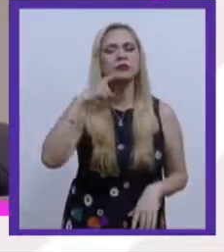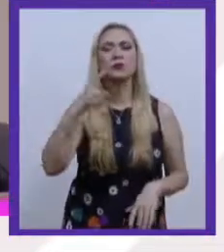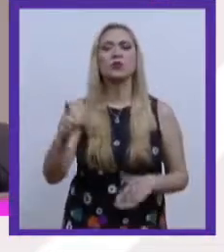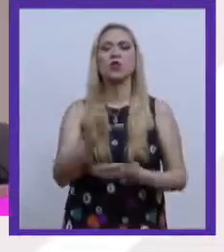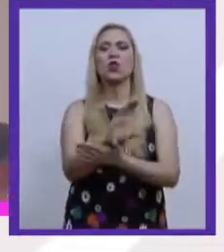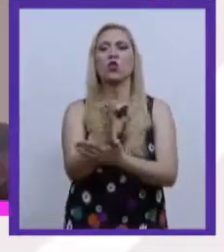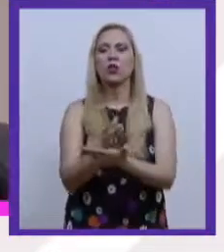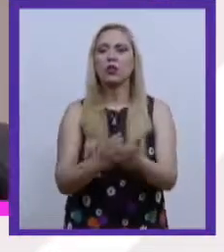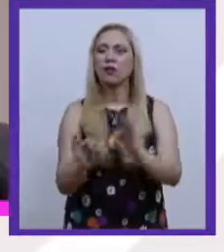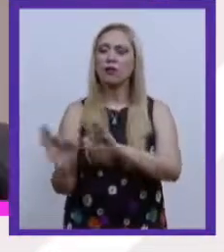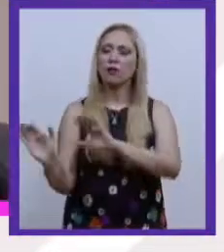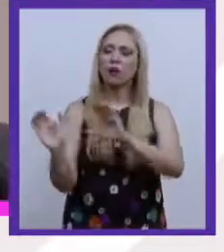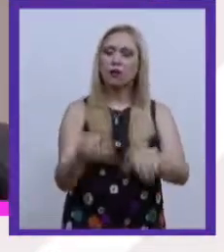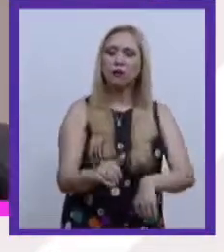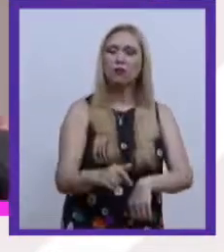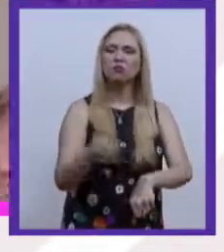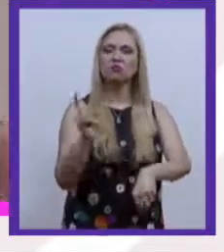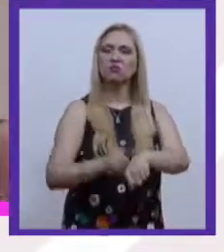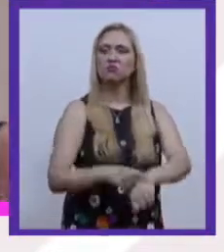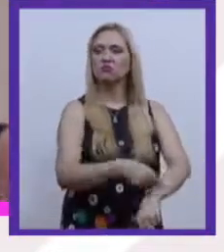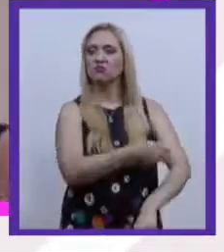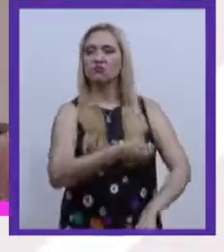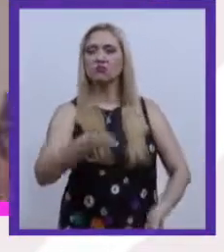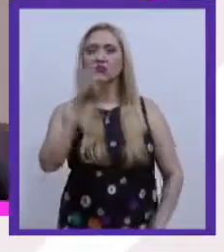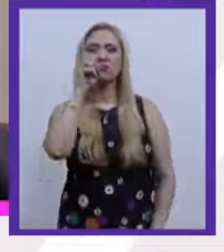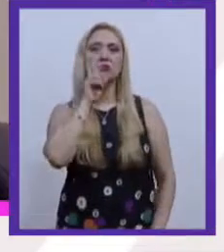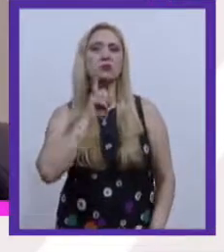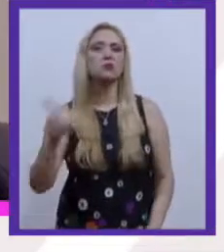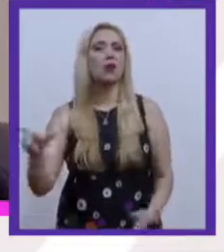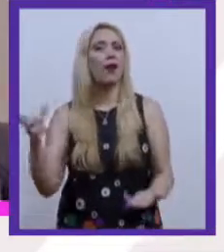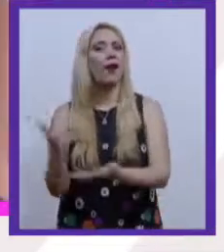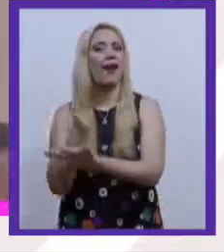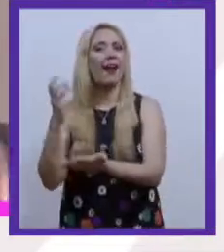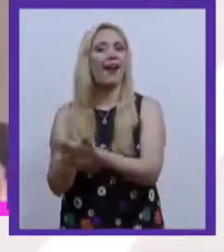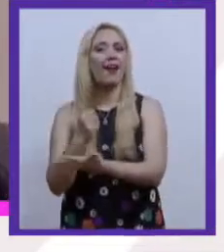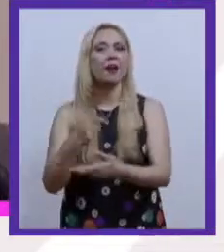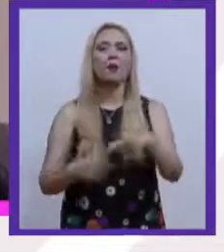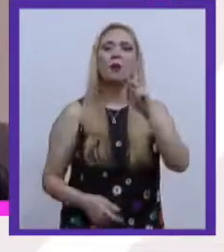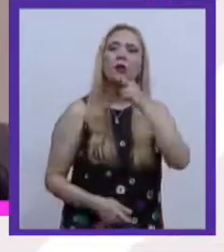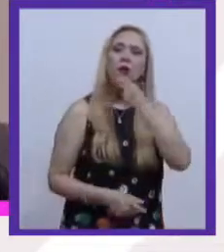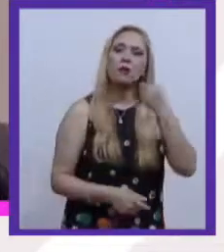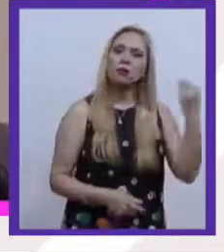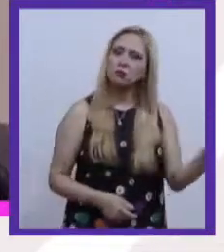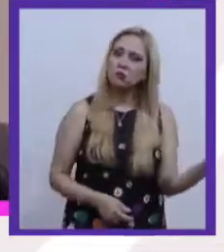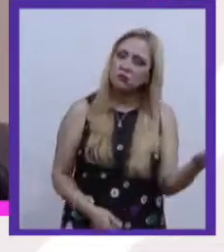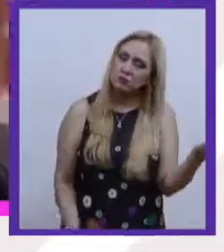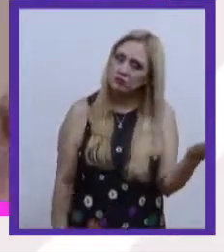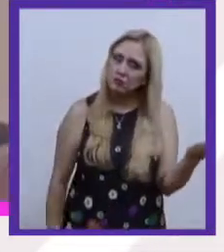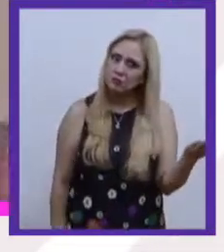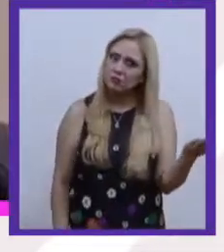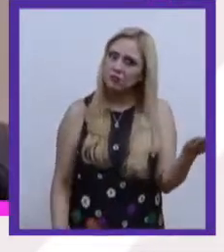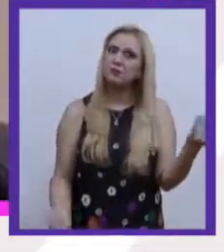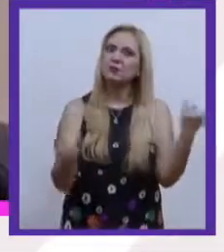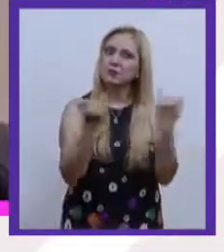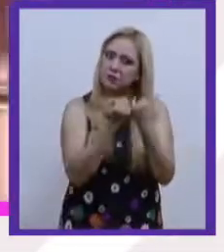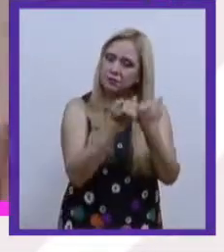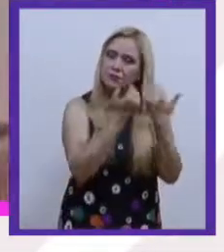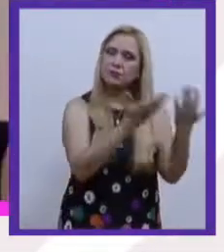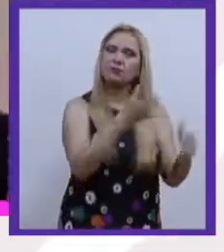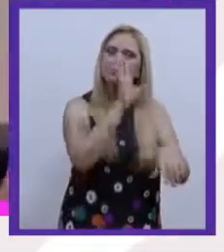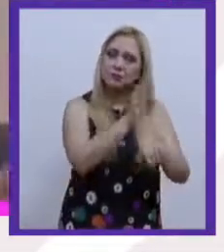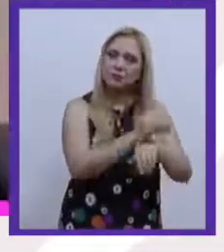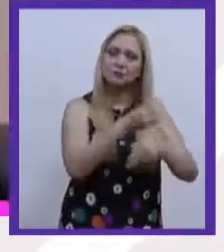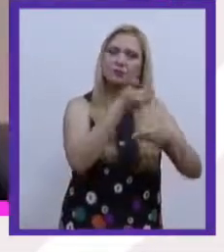contratos colectivos de trabajo, donde las mujeres han ganado cosas históricas, pero que también tienen que ser para los hombres. Todo este tema de los